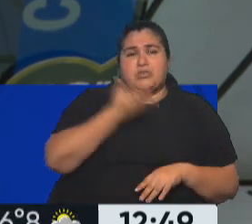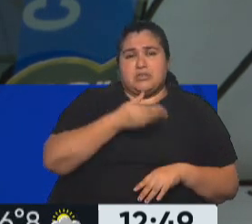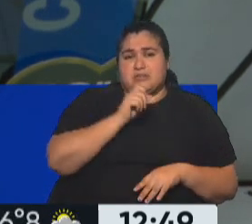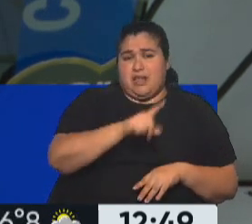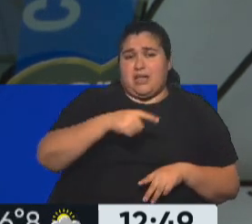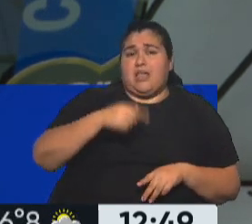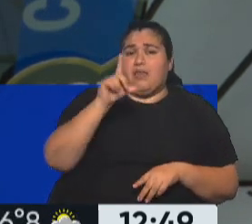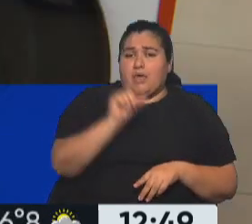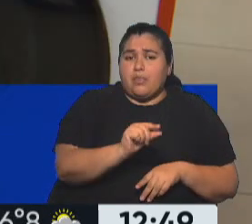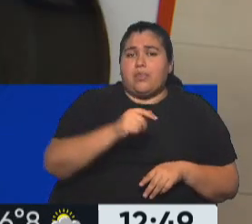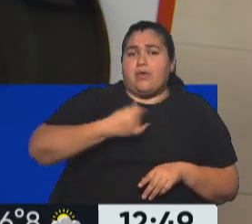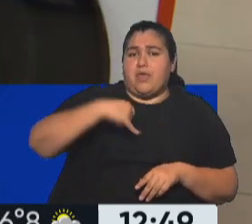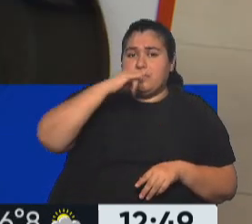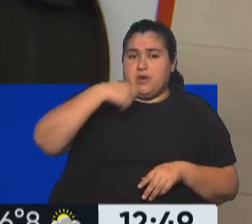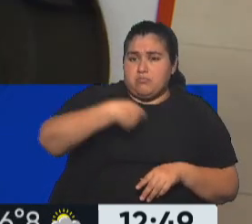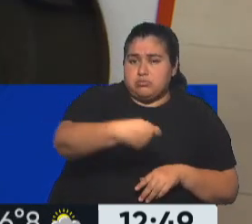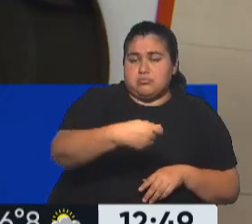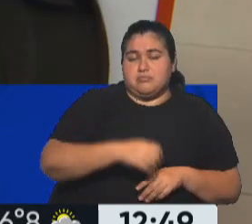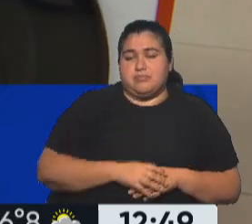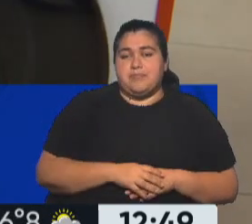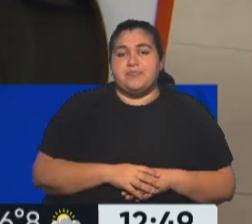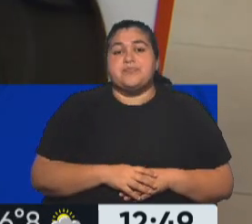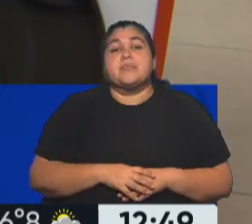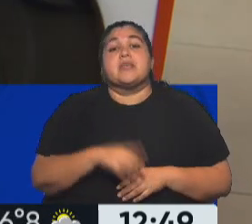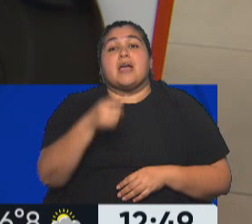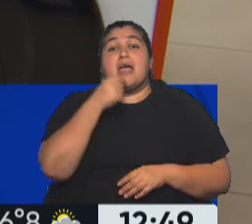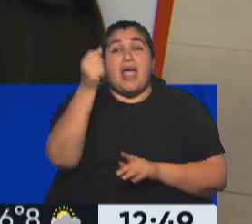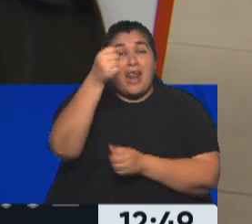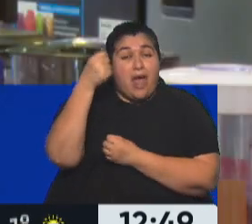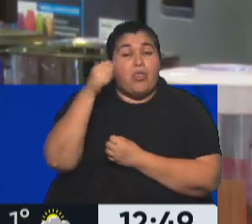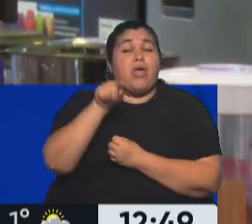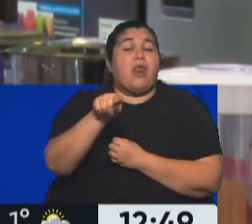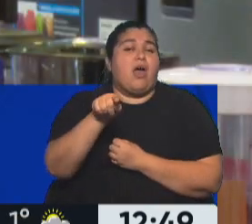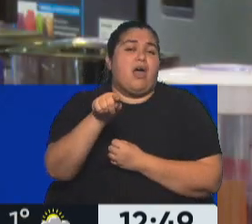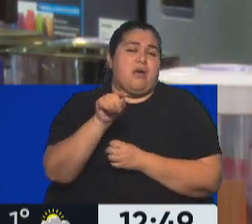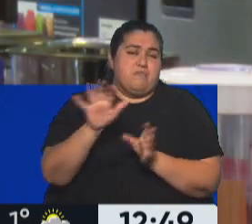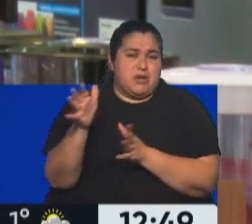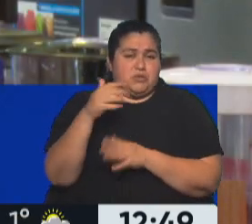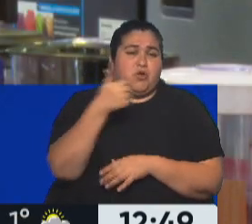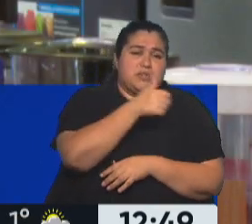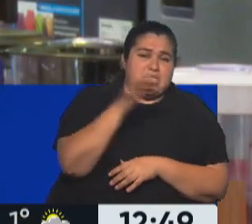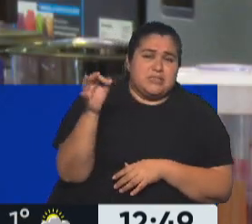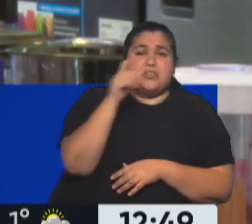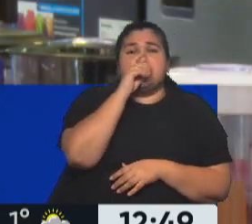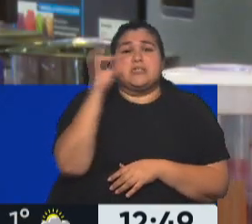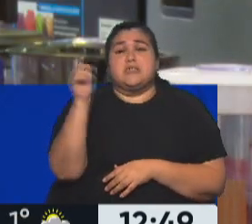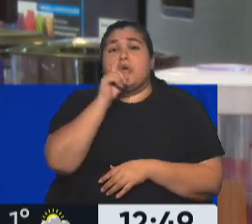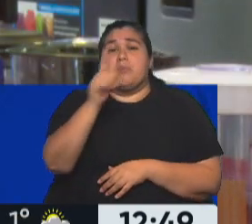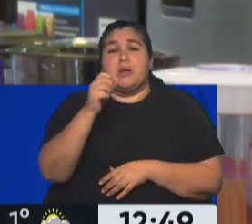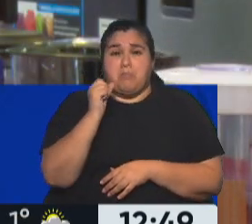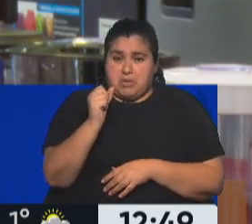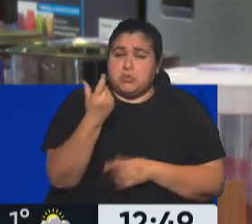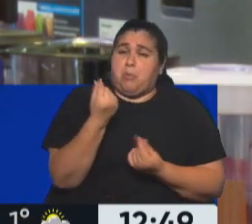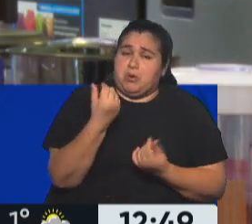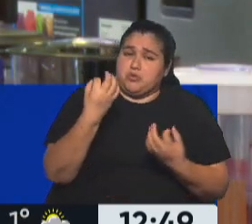financiación para poder Acceder al producto de buscas podemos arrancar en heladeras y lavarropas en el orden de entre los 600 y 700,000 pesos es un muy buen